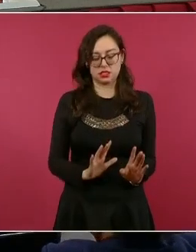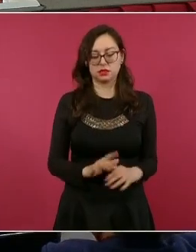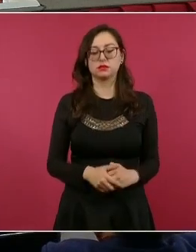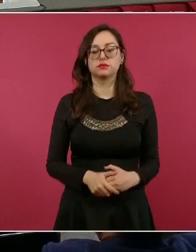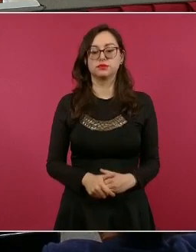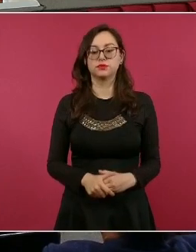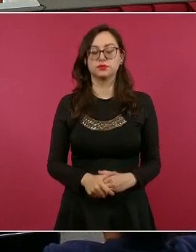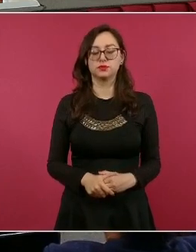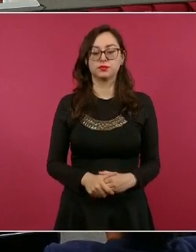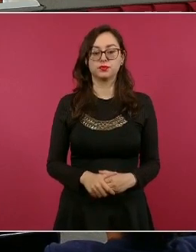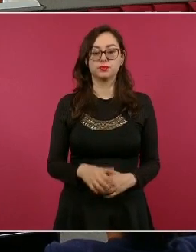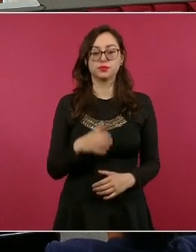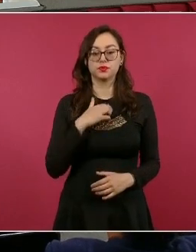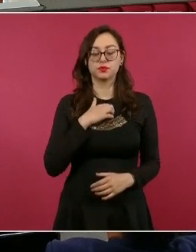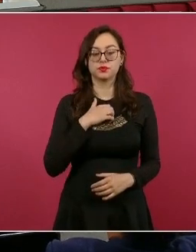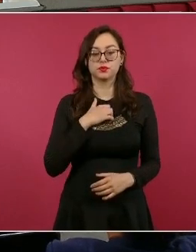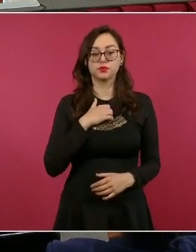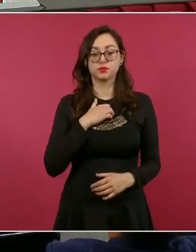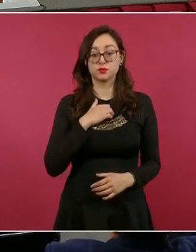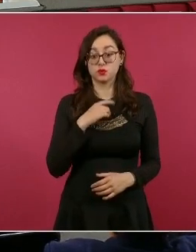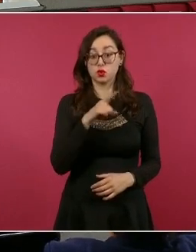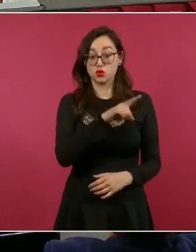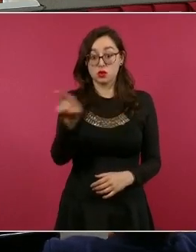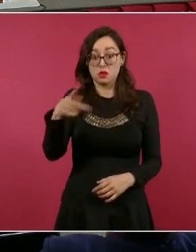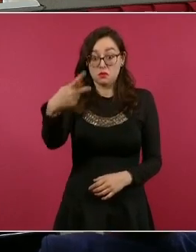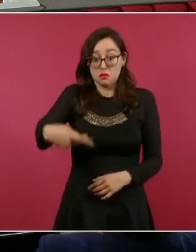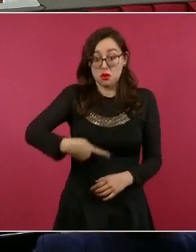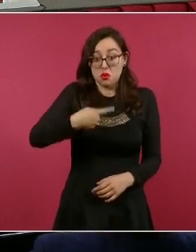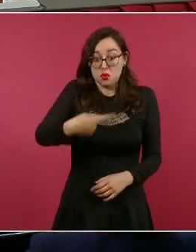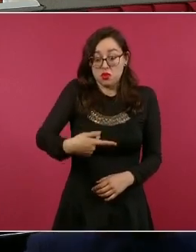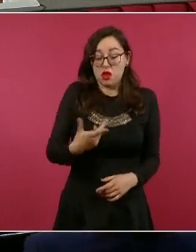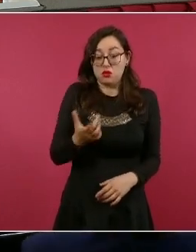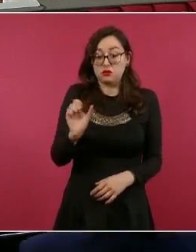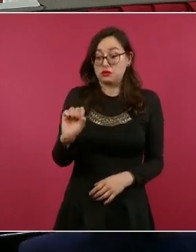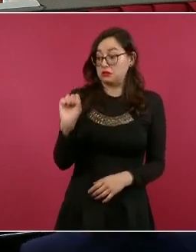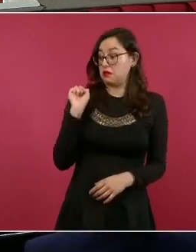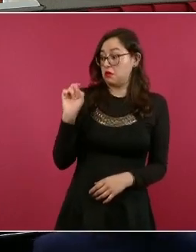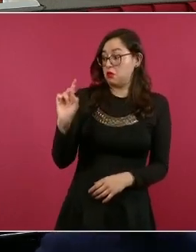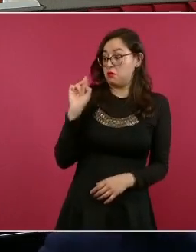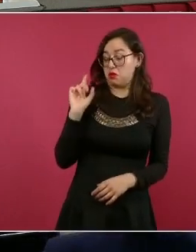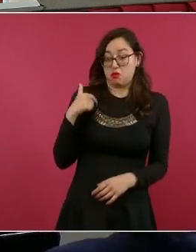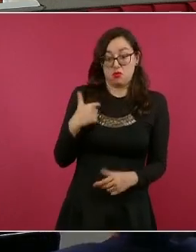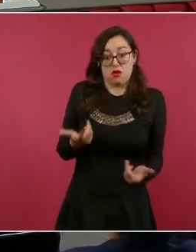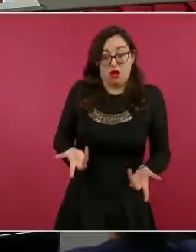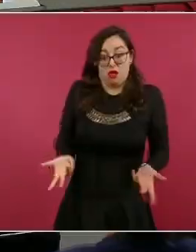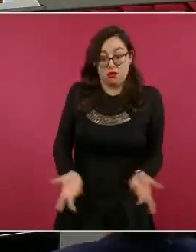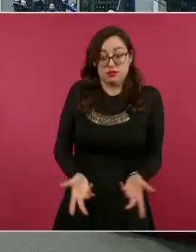Pero bueno, ustedes me preguntaron qué hice, ¿no? Entonces, luego después,